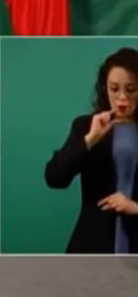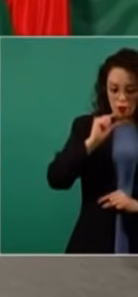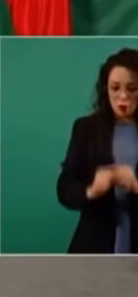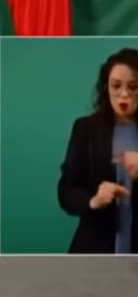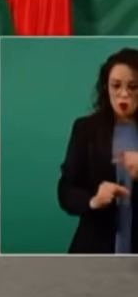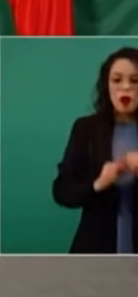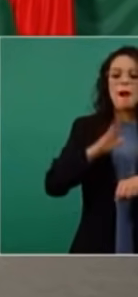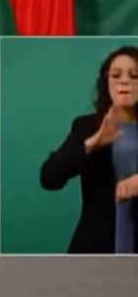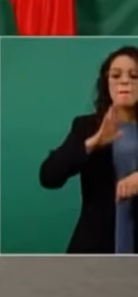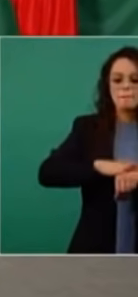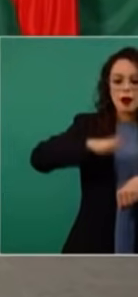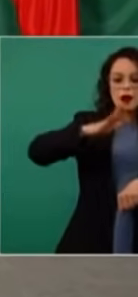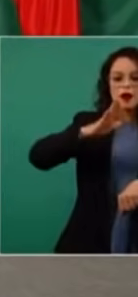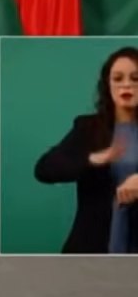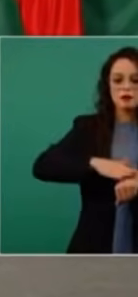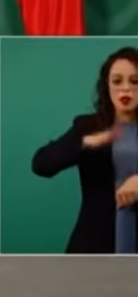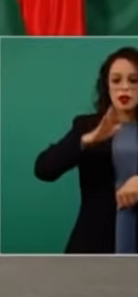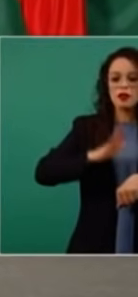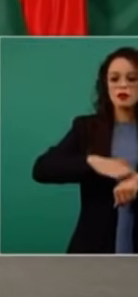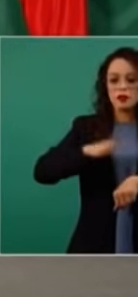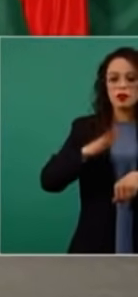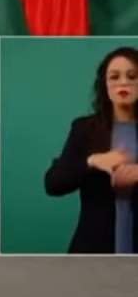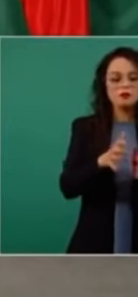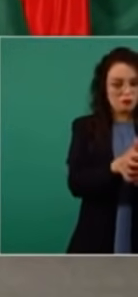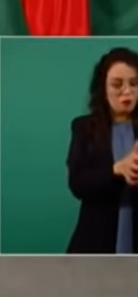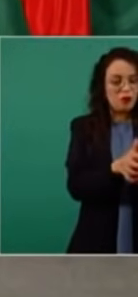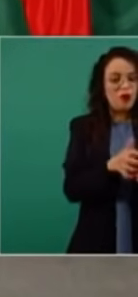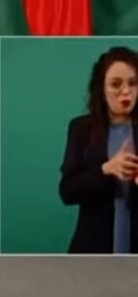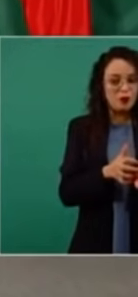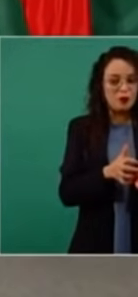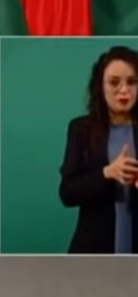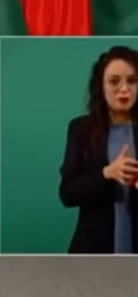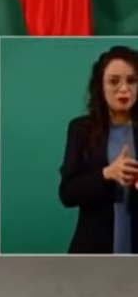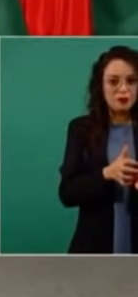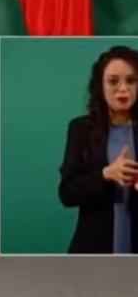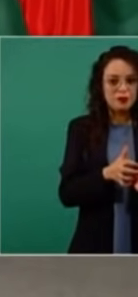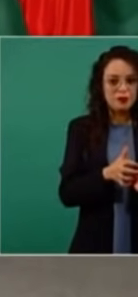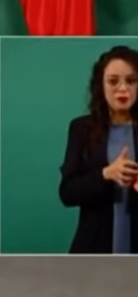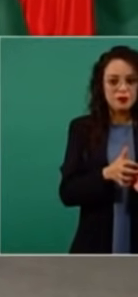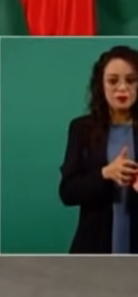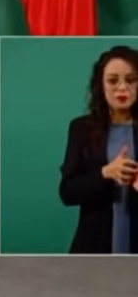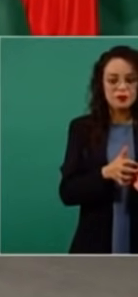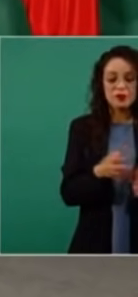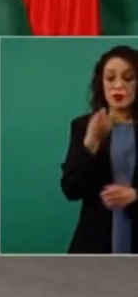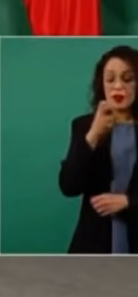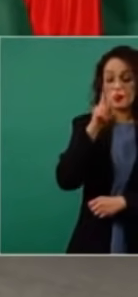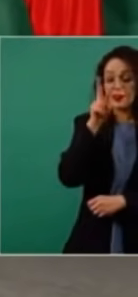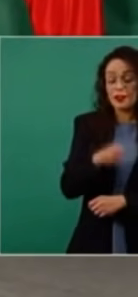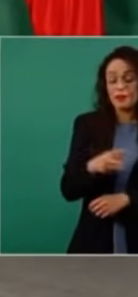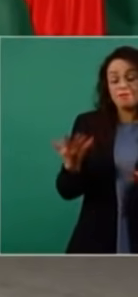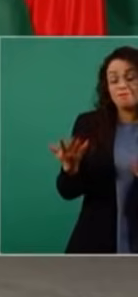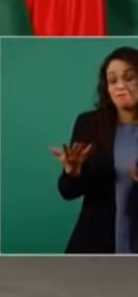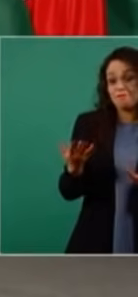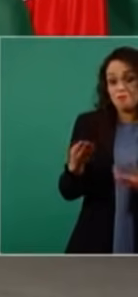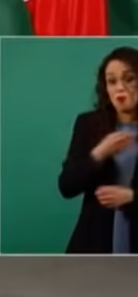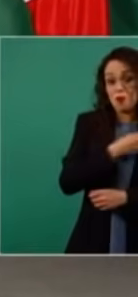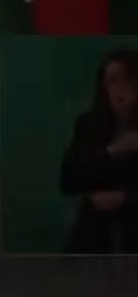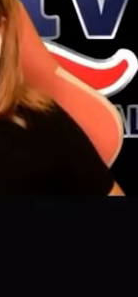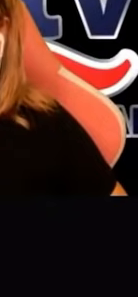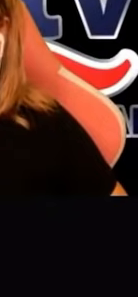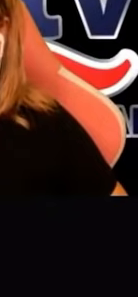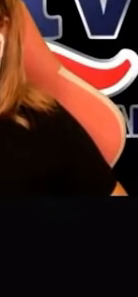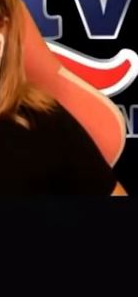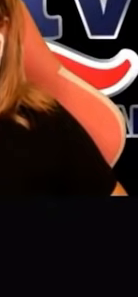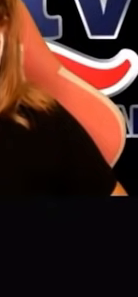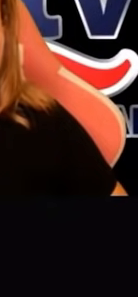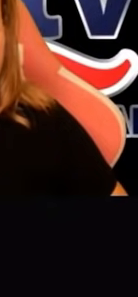respetar y con unas buenas maneras y una diplomacia y un encanto personal extraordinario. Por eso yo siempre le